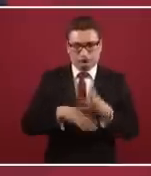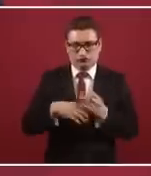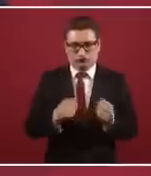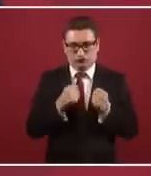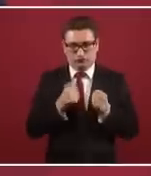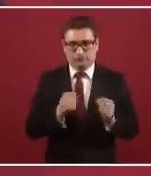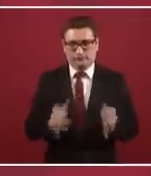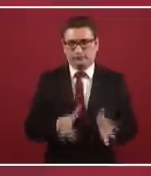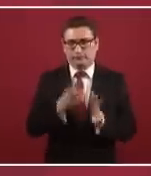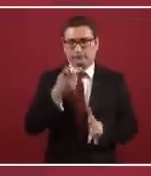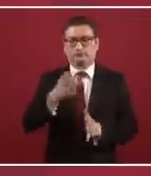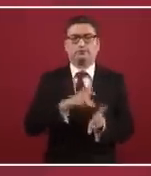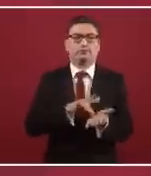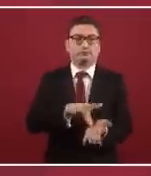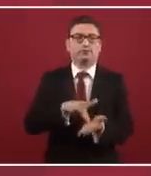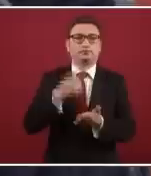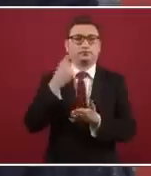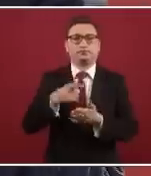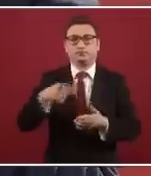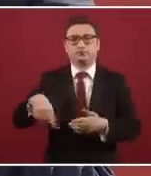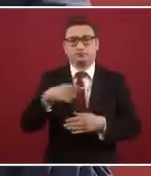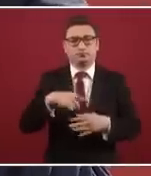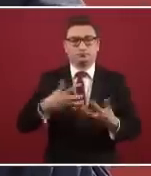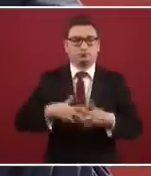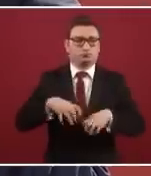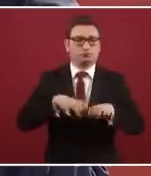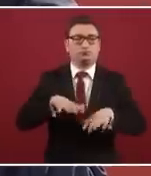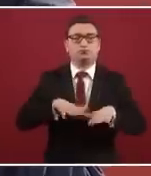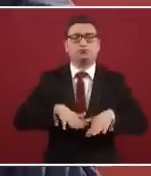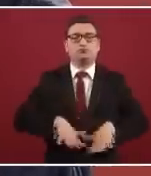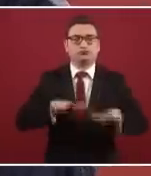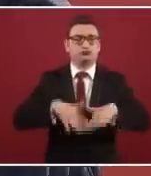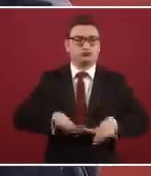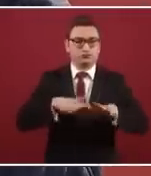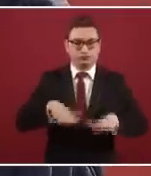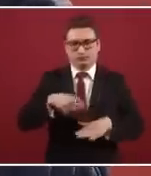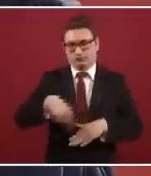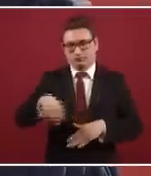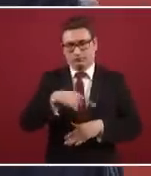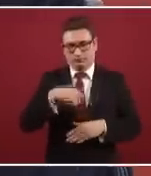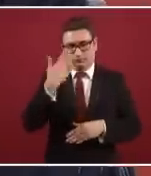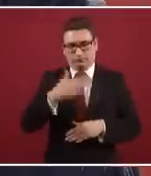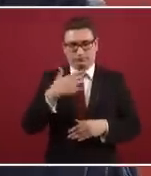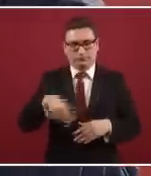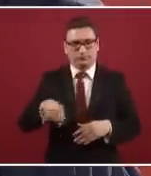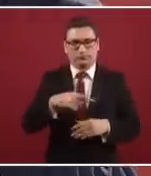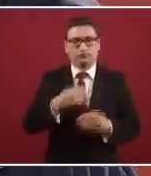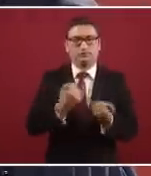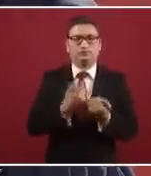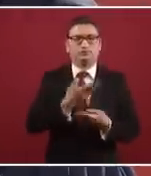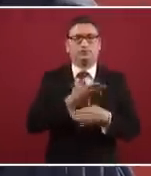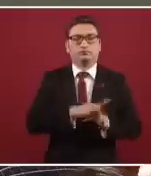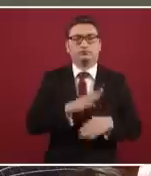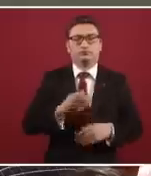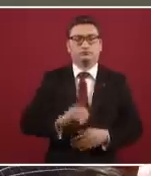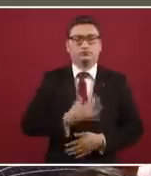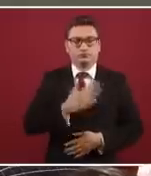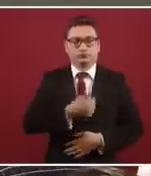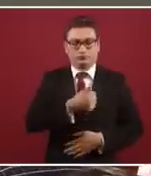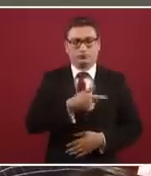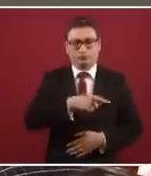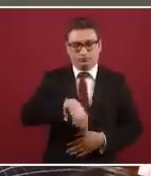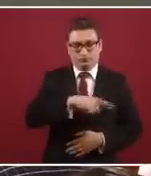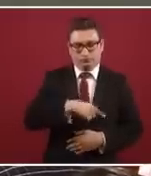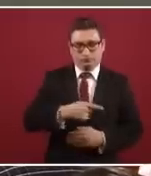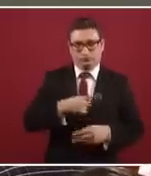lo del apoyo a textileros. Vamos a utilizar a la banca de desarrollo para